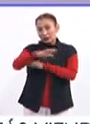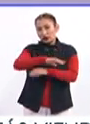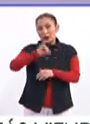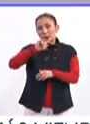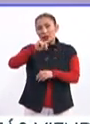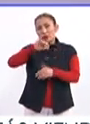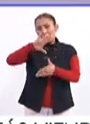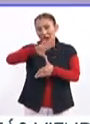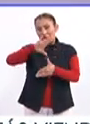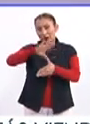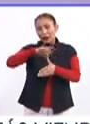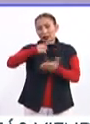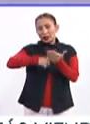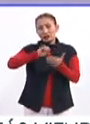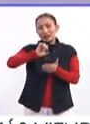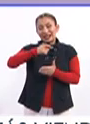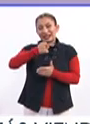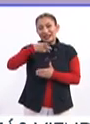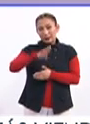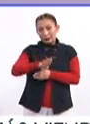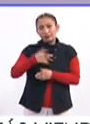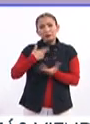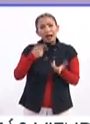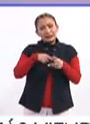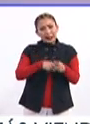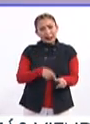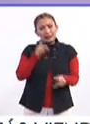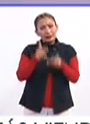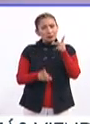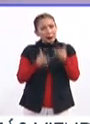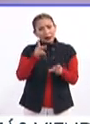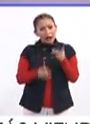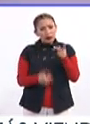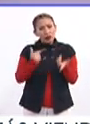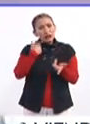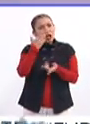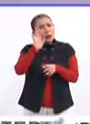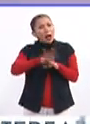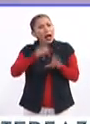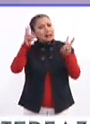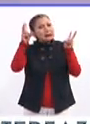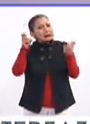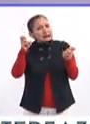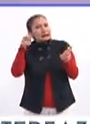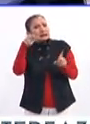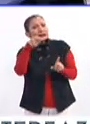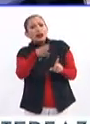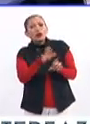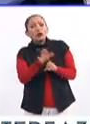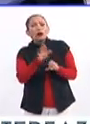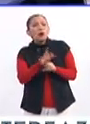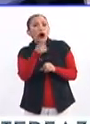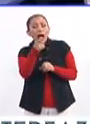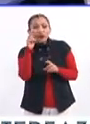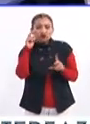General Iberoamericana. Y bueno, para continuar la entrevista, Enrique, me gustaría que nos platicaras un poco cuál es el enfoque, los